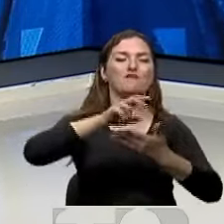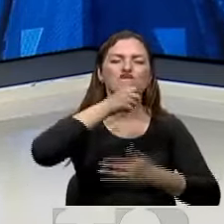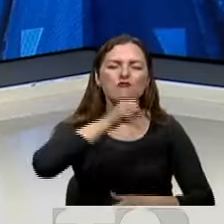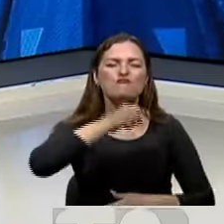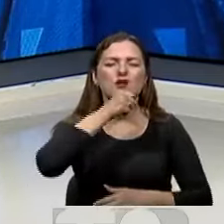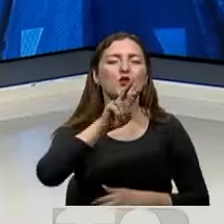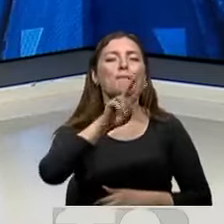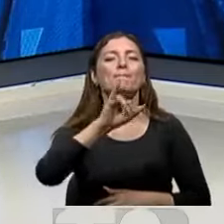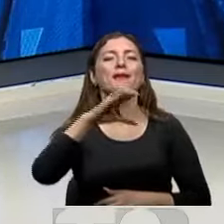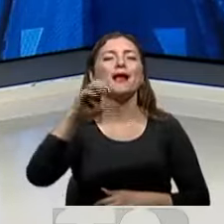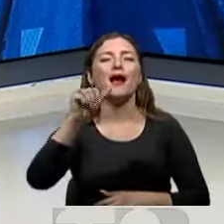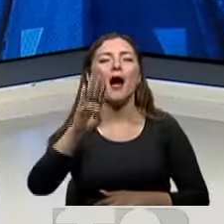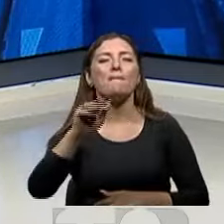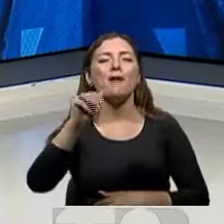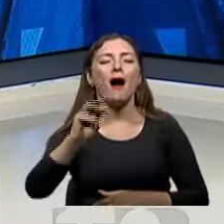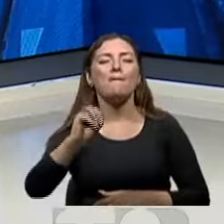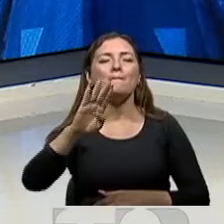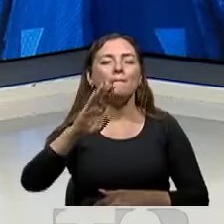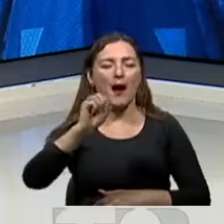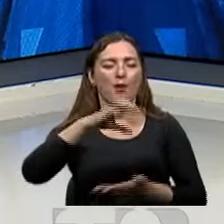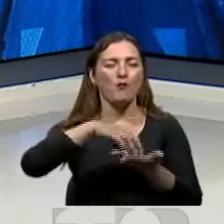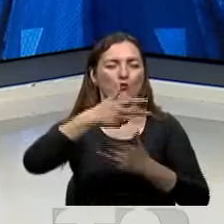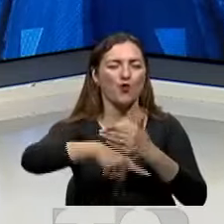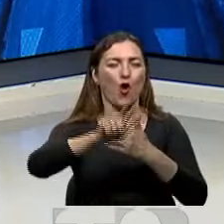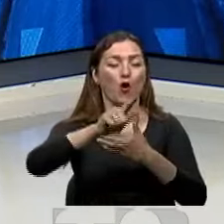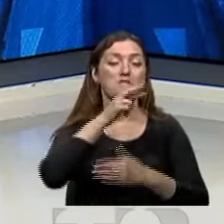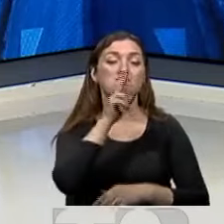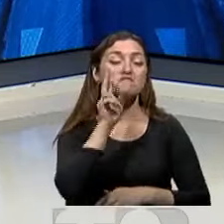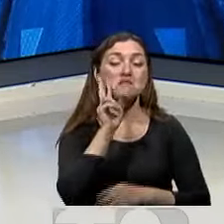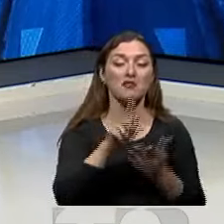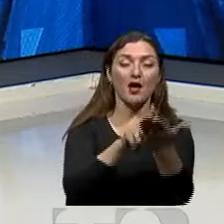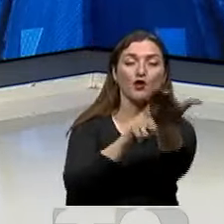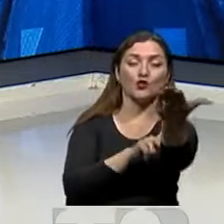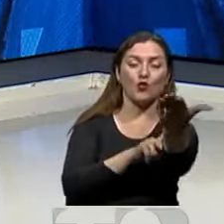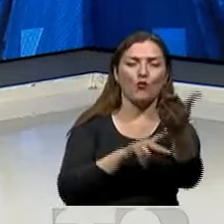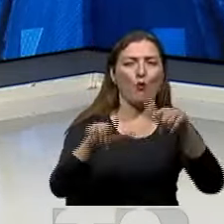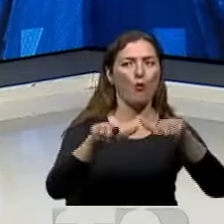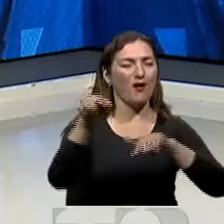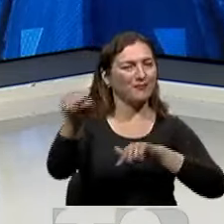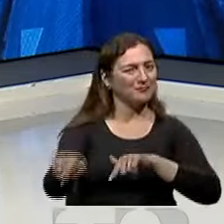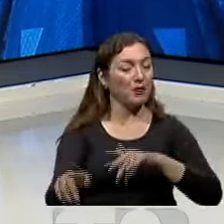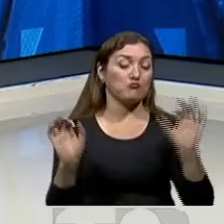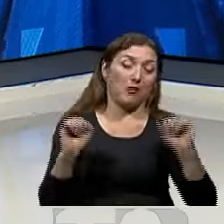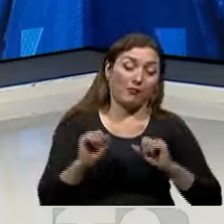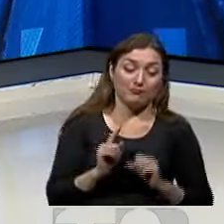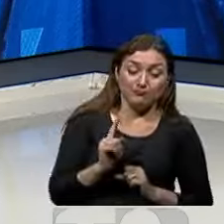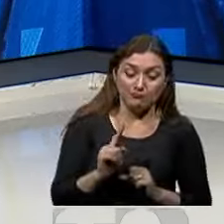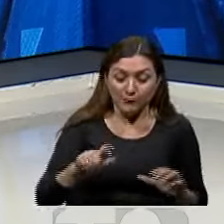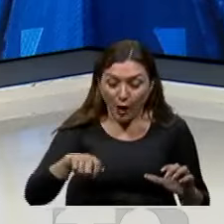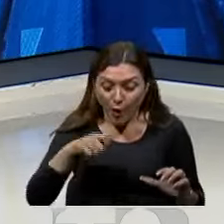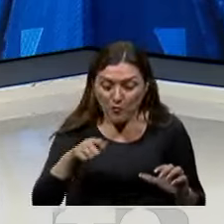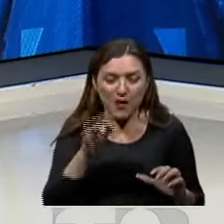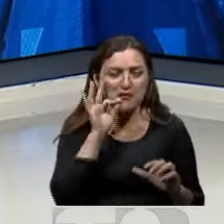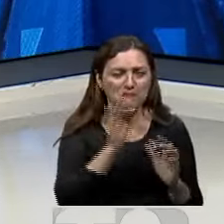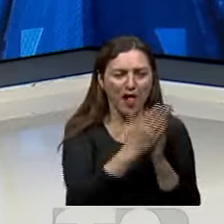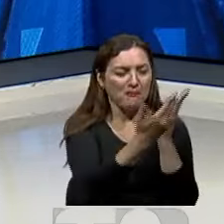provincia de Loja, para conocer una hueca tradicional en el sector de Landangui. Ahí usted puede degustar platos típicos,